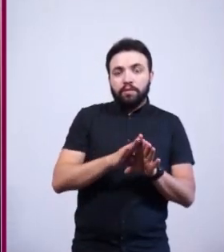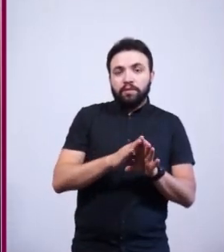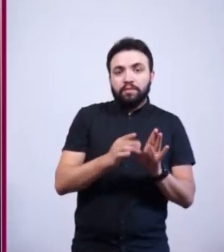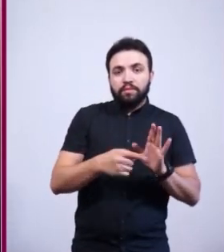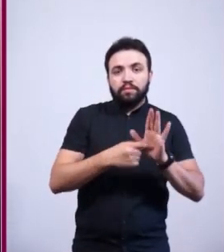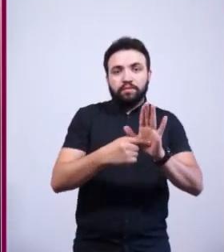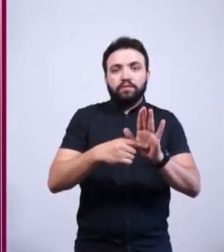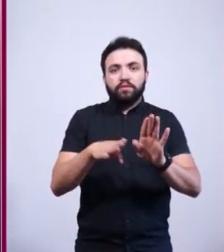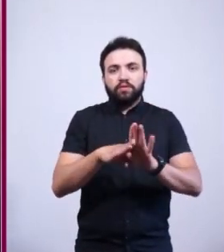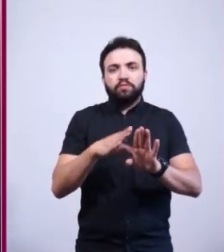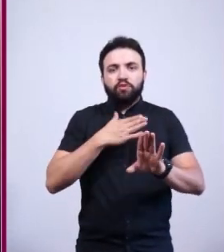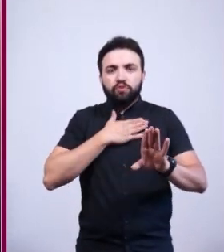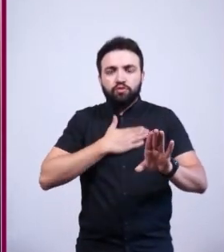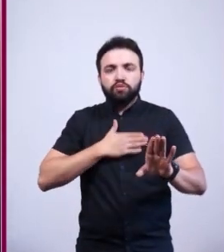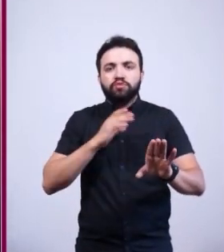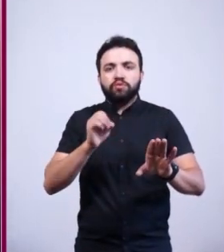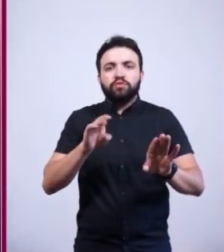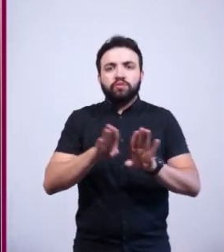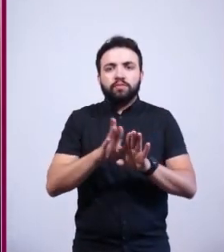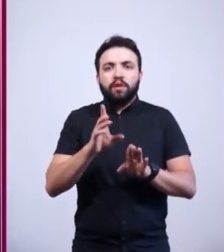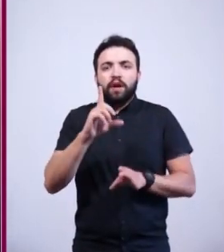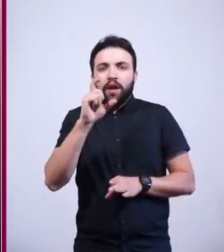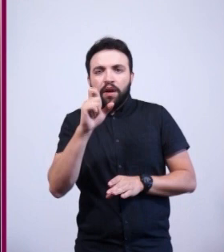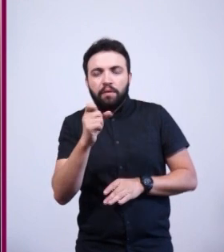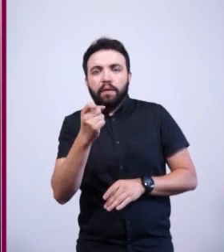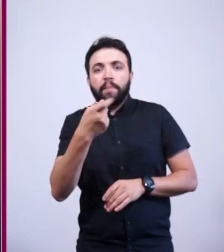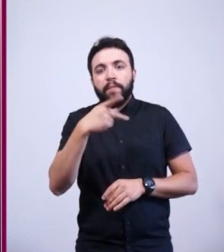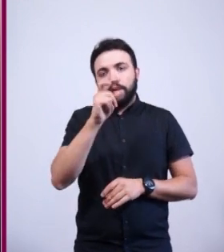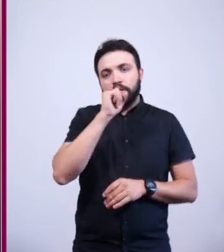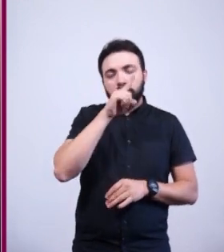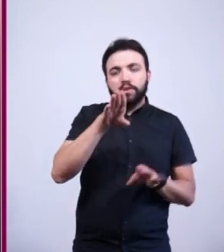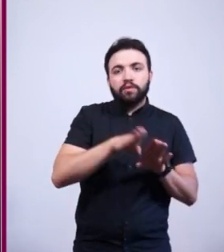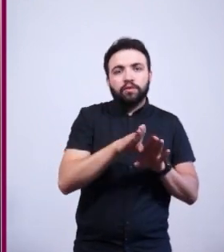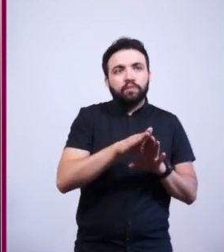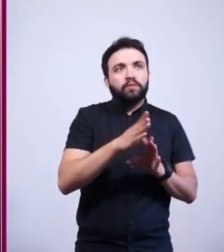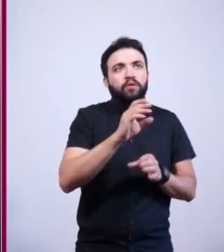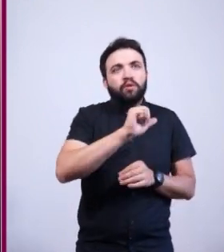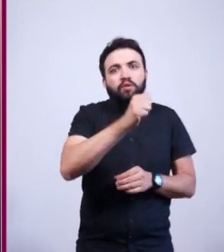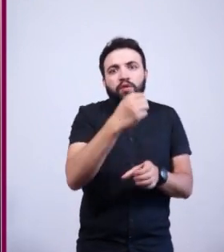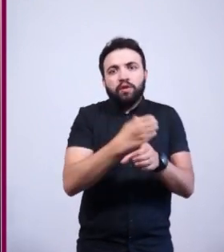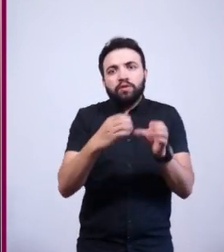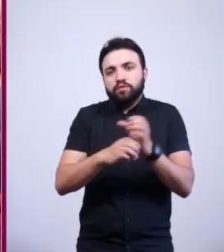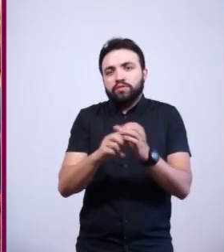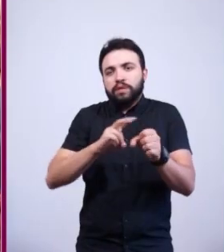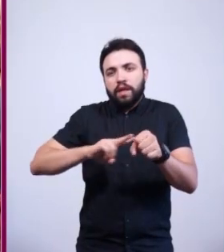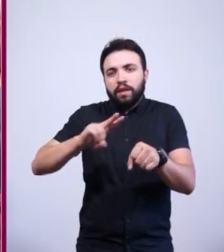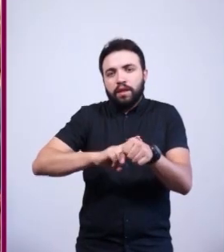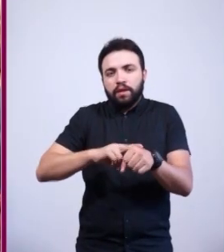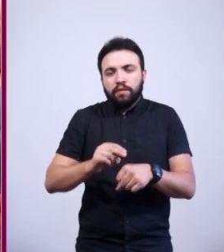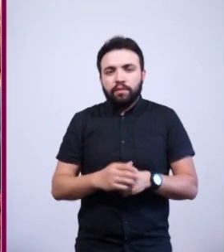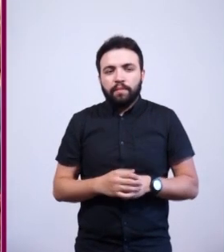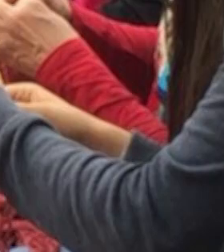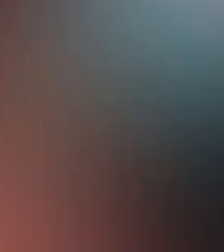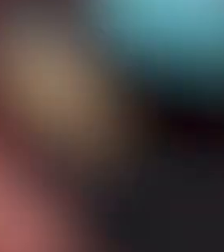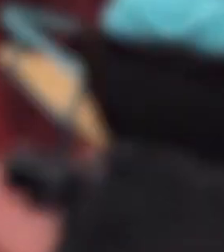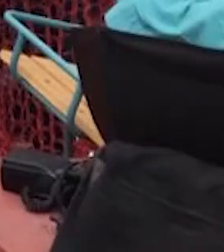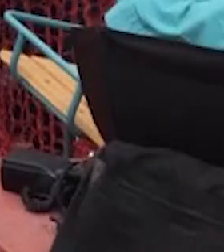jurídica para los cuerpos de agua en específico, pero también para otras entidades naturales.